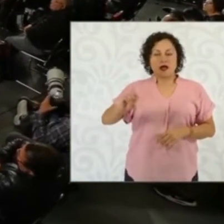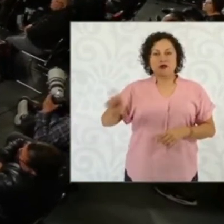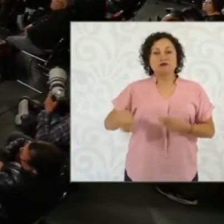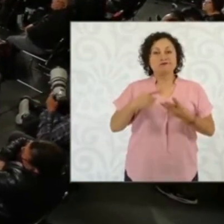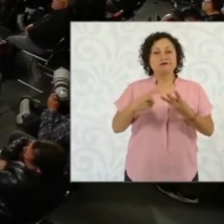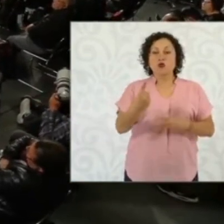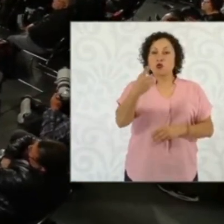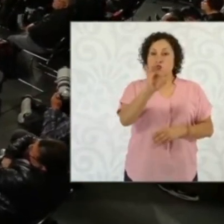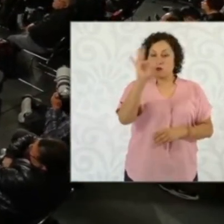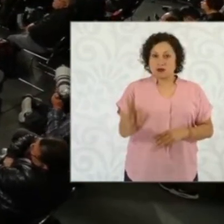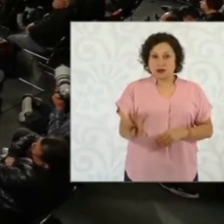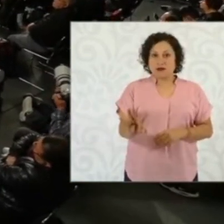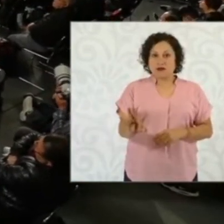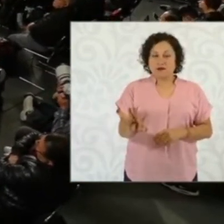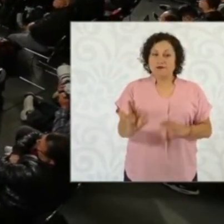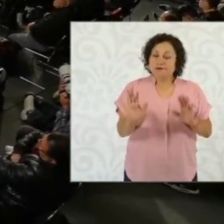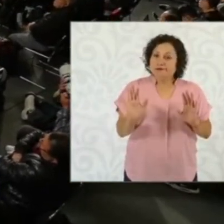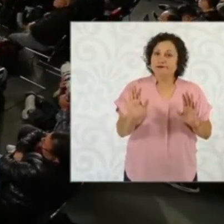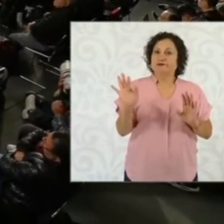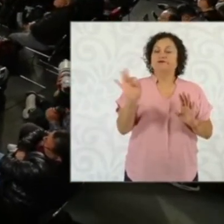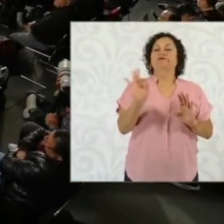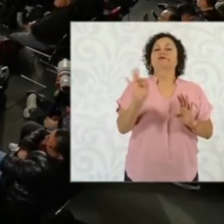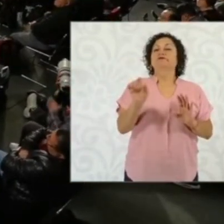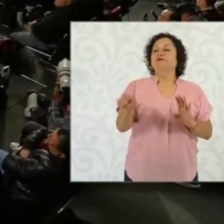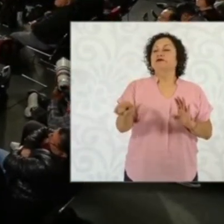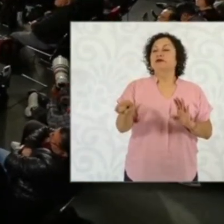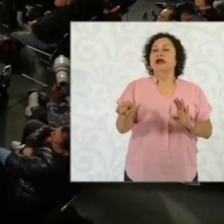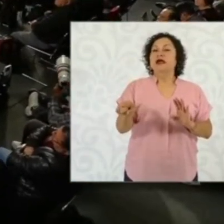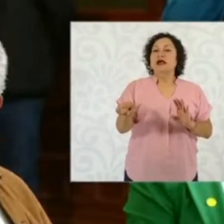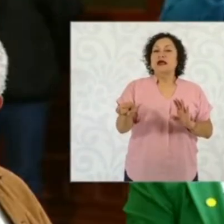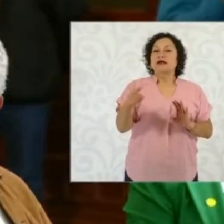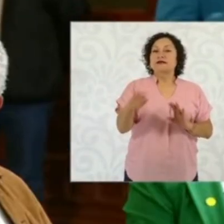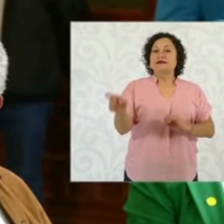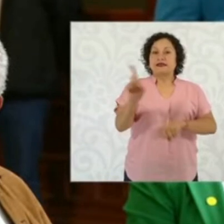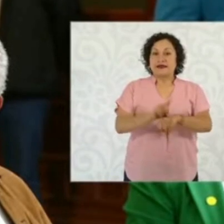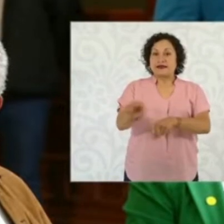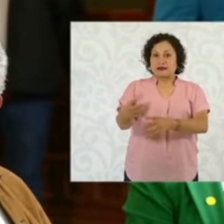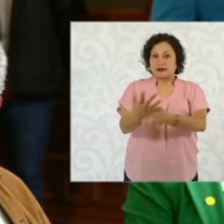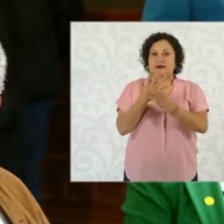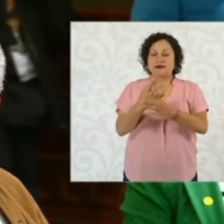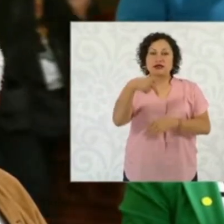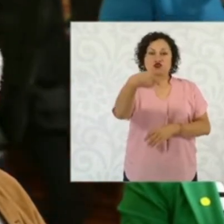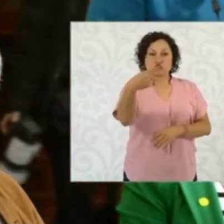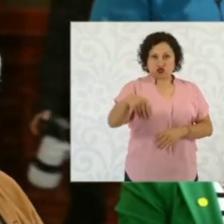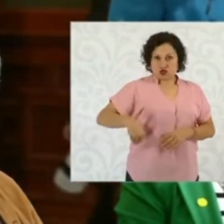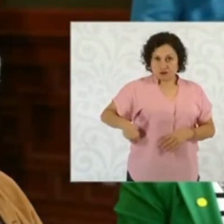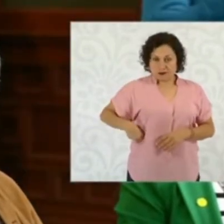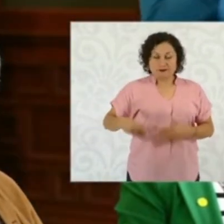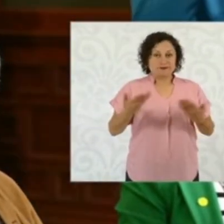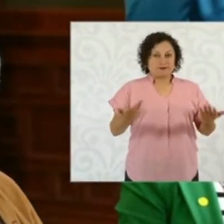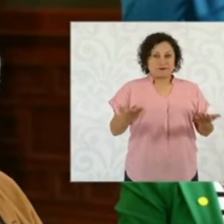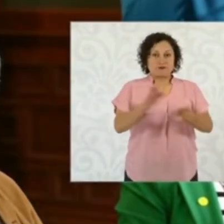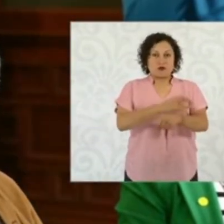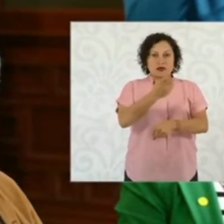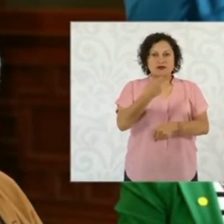los, vamos a poner así en términos globales, más allá de los 100 días, el 1% señala a su gobierno. Entonces, de esta